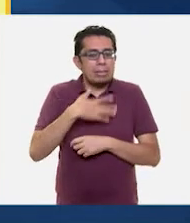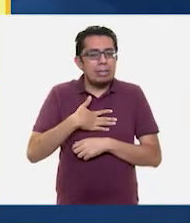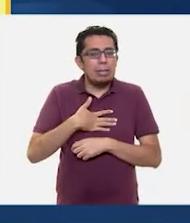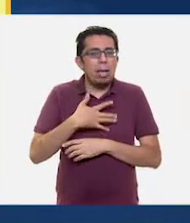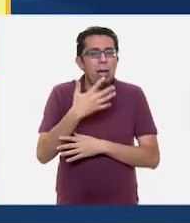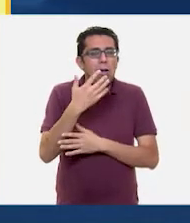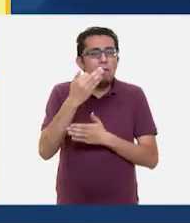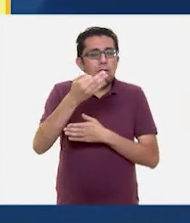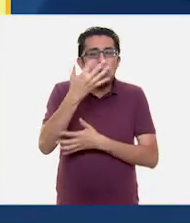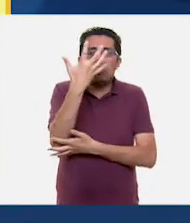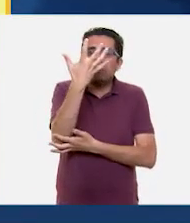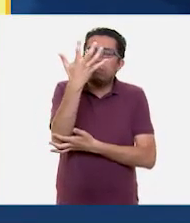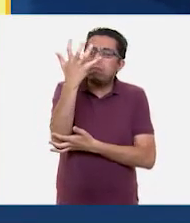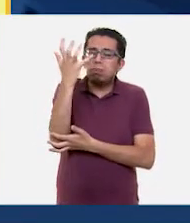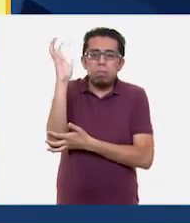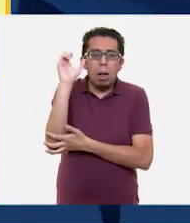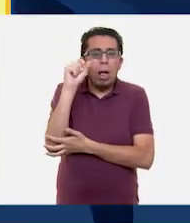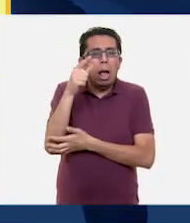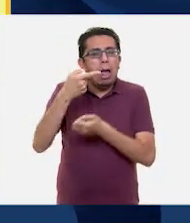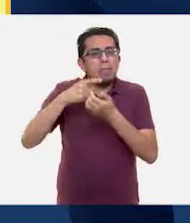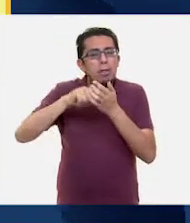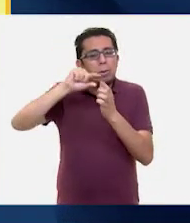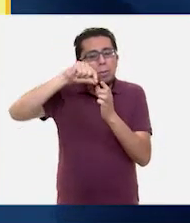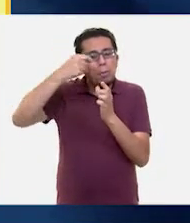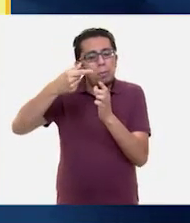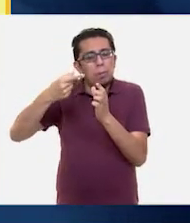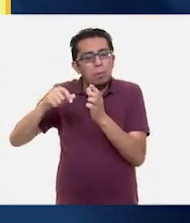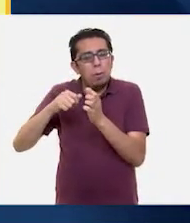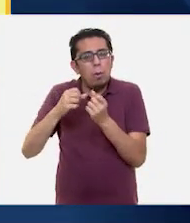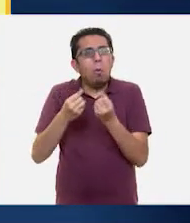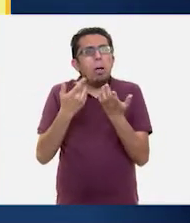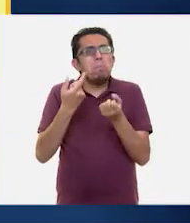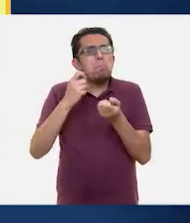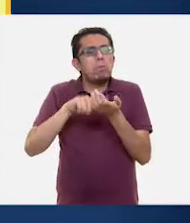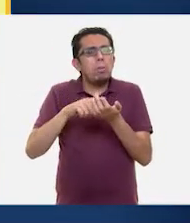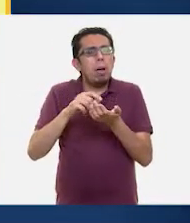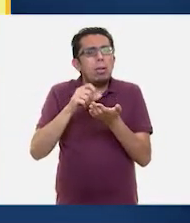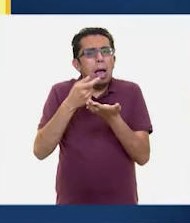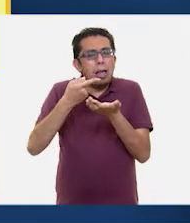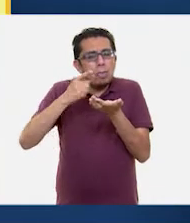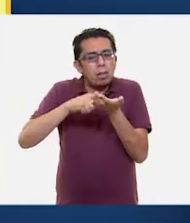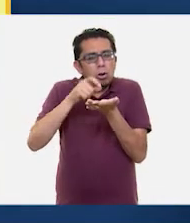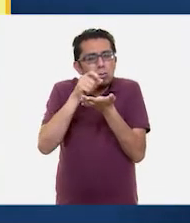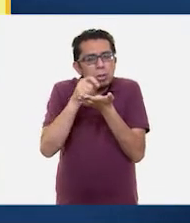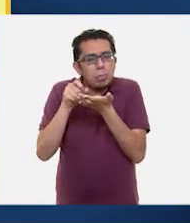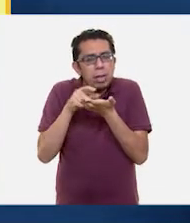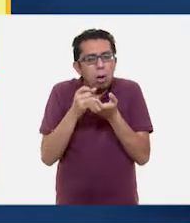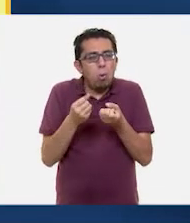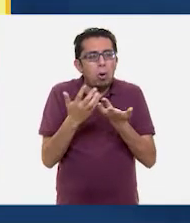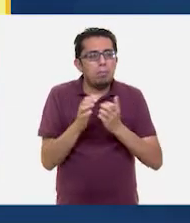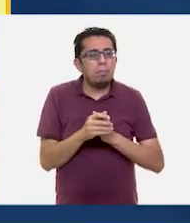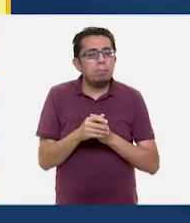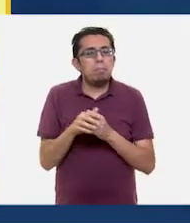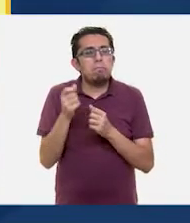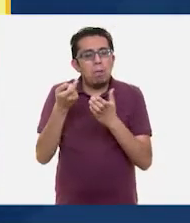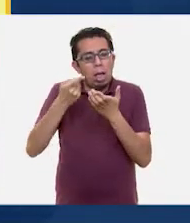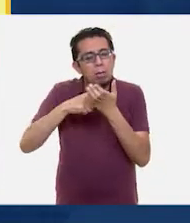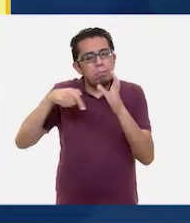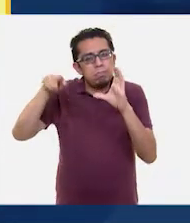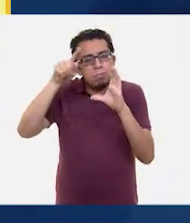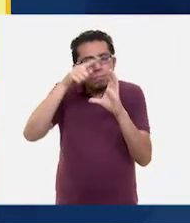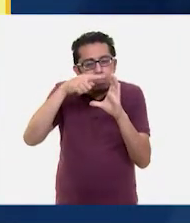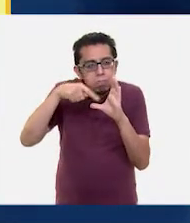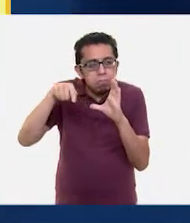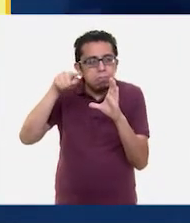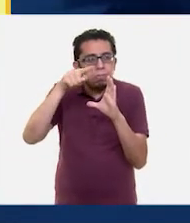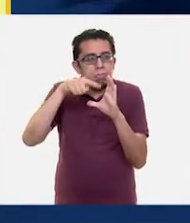girasol, también se aplica para la disposición de las semillas de un girasol, el número de sus espirales y la estructura de